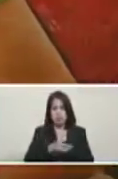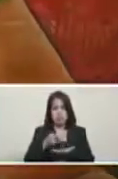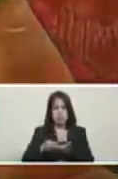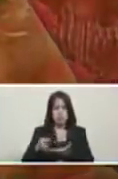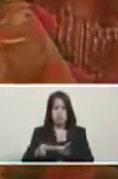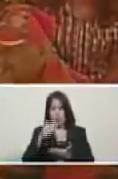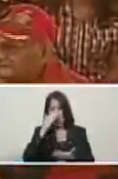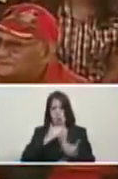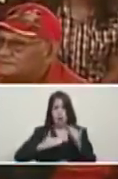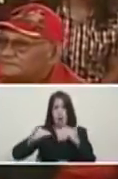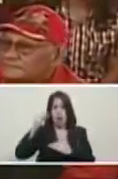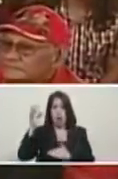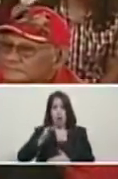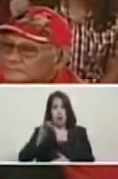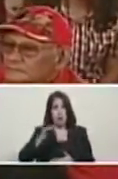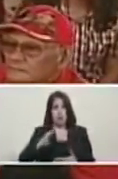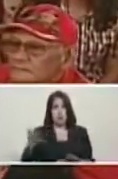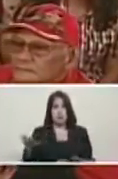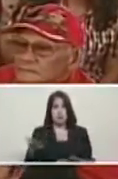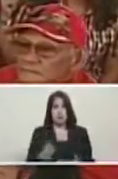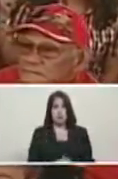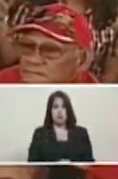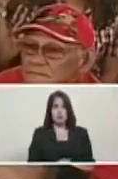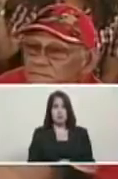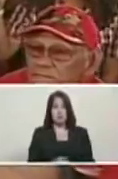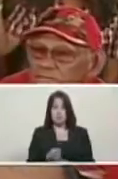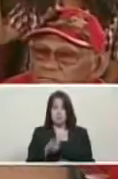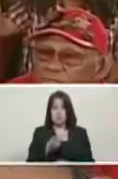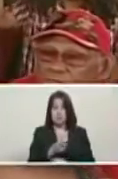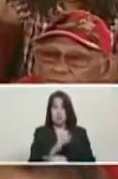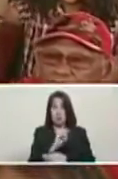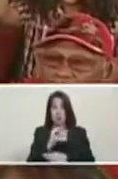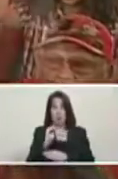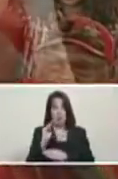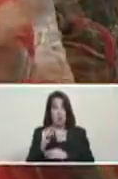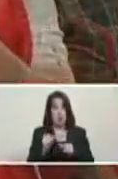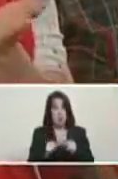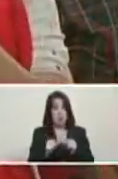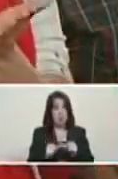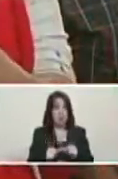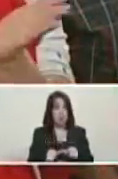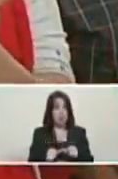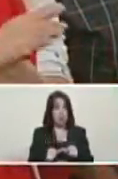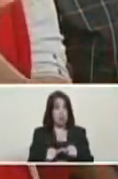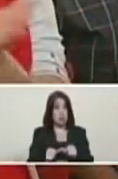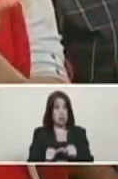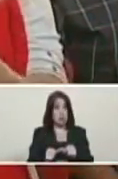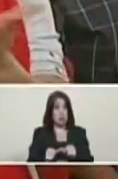tiene 100% pensionados, y debemos cuidar eso y mantener esa meta.